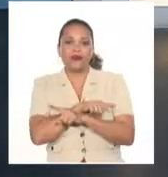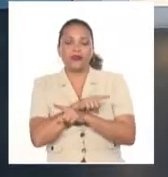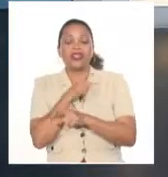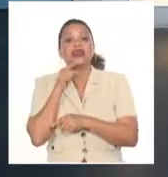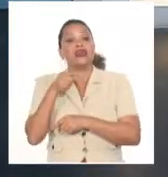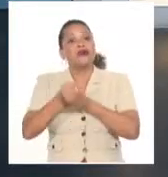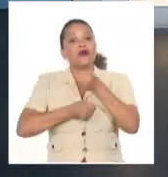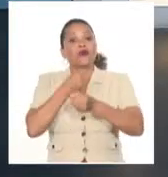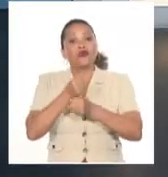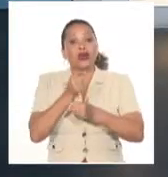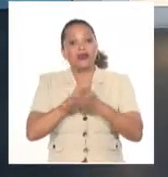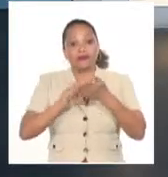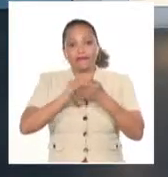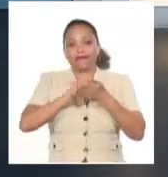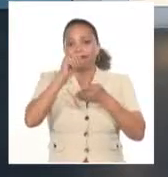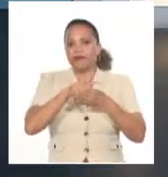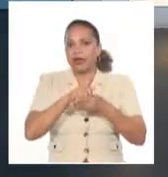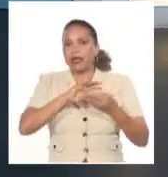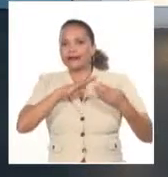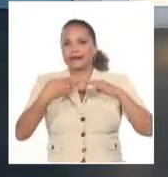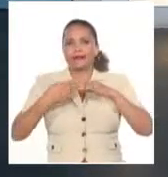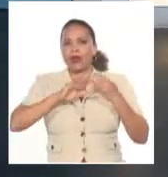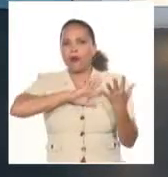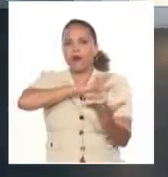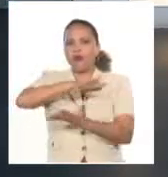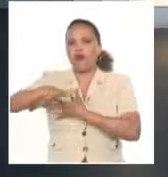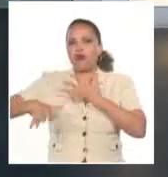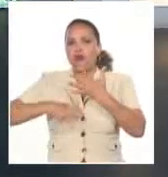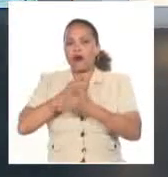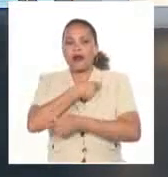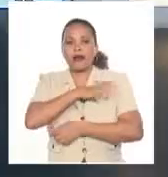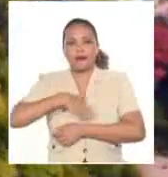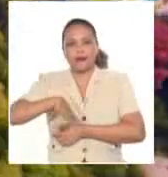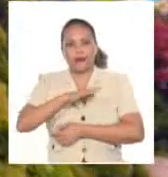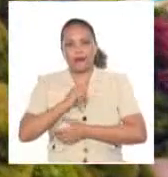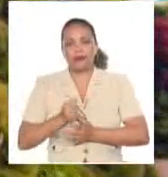escenario electoral para crear una guerra civil en ese país. Veamos.